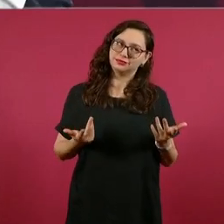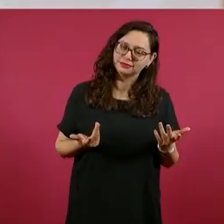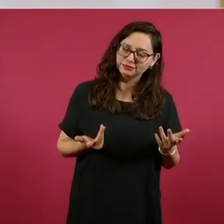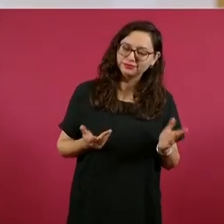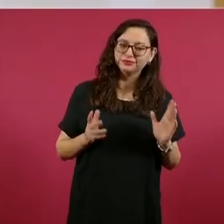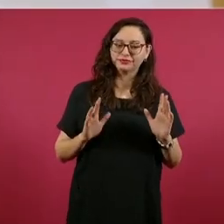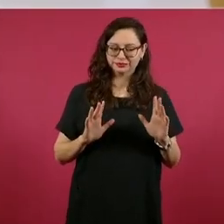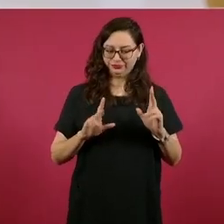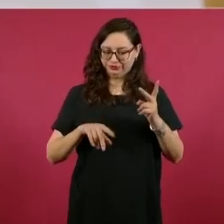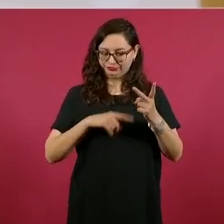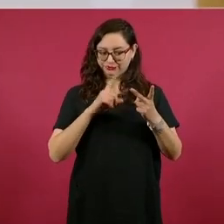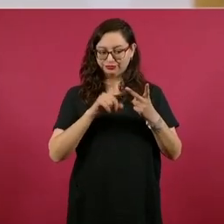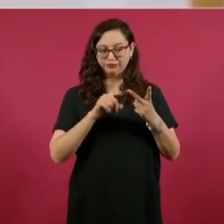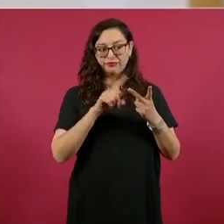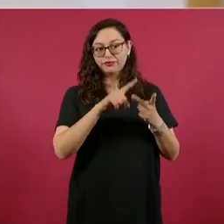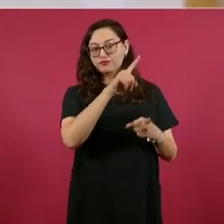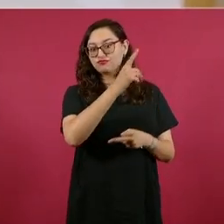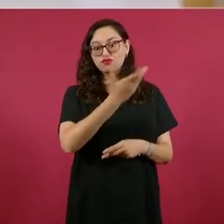intervencionista,